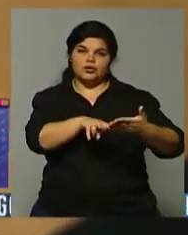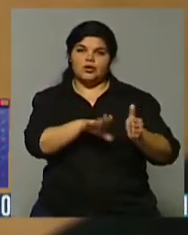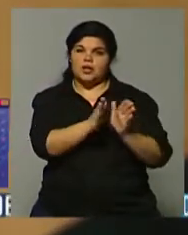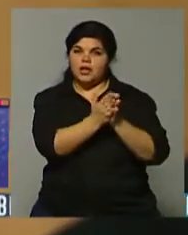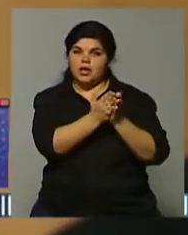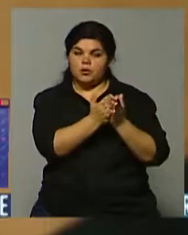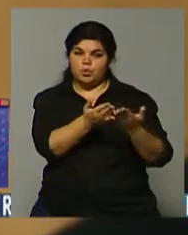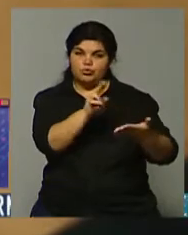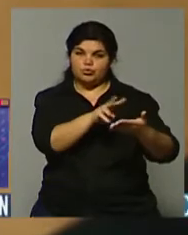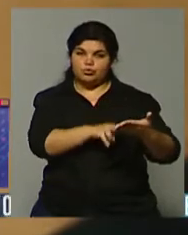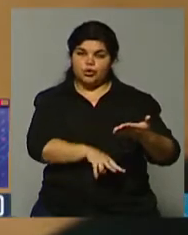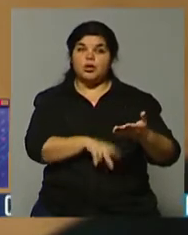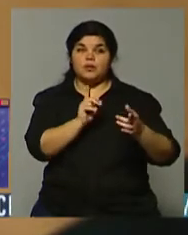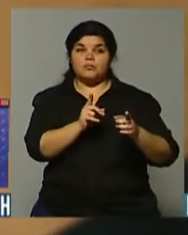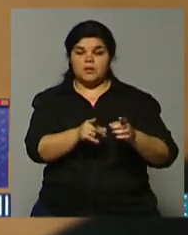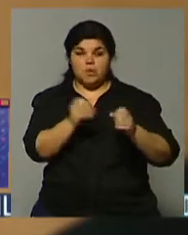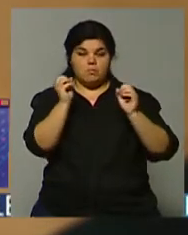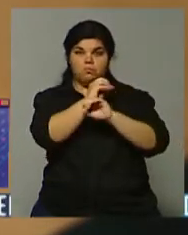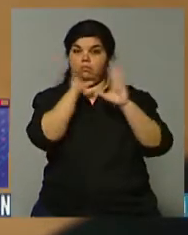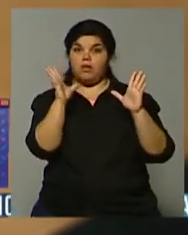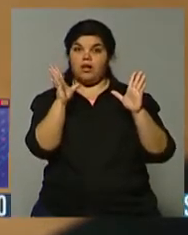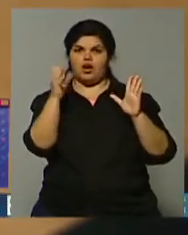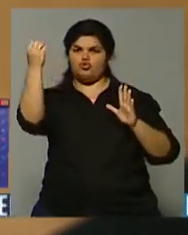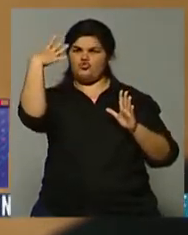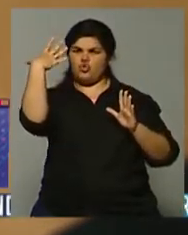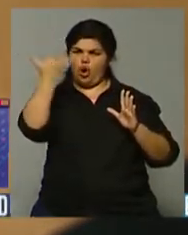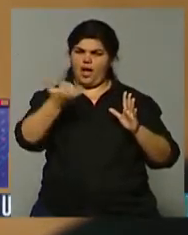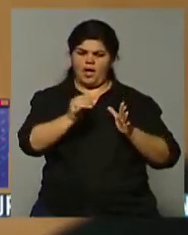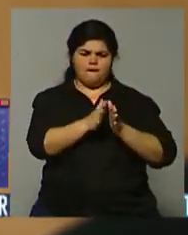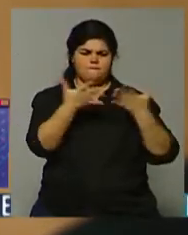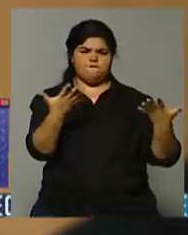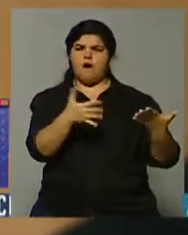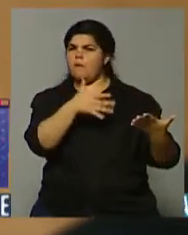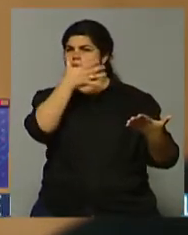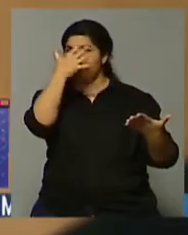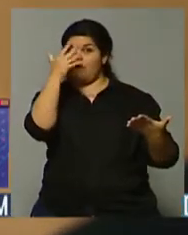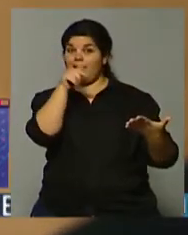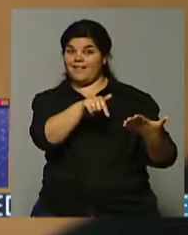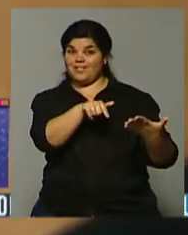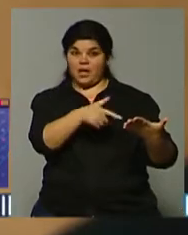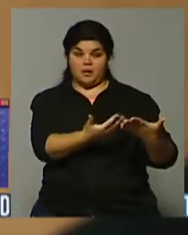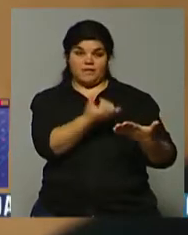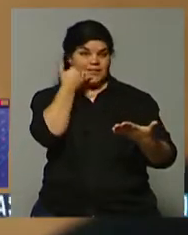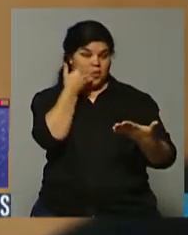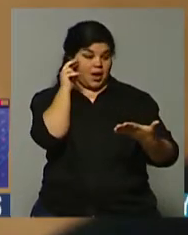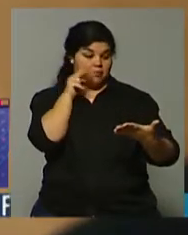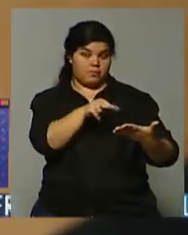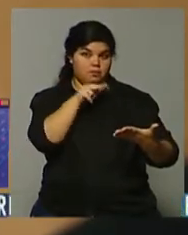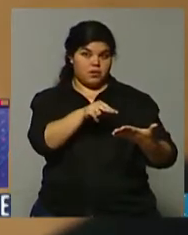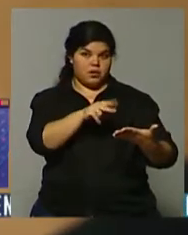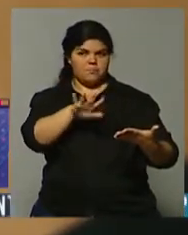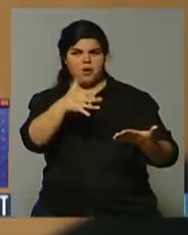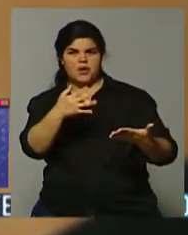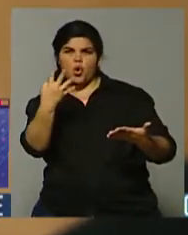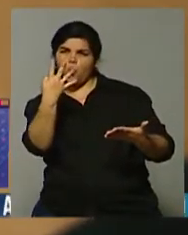vos, a medida que va pasando el día, arranca con bien blanquito y de fondo, digamos, brillante, y después en la medida que va pasando el día, ya a las 4 o 5 de la tarde empieza